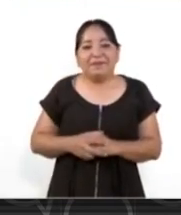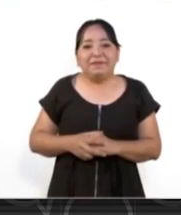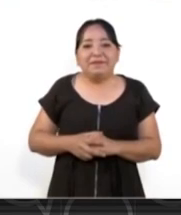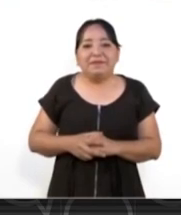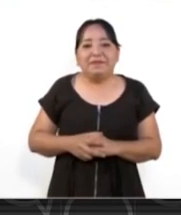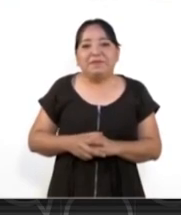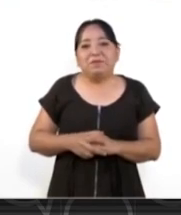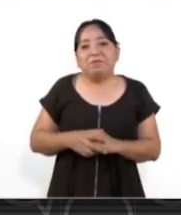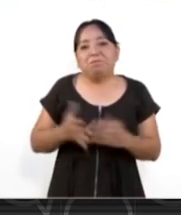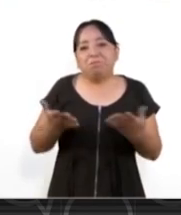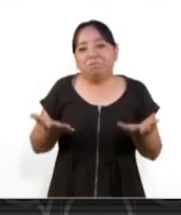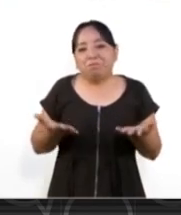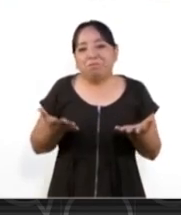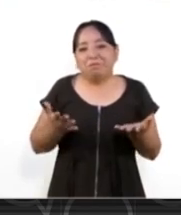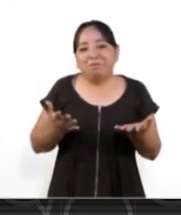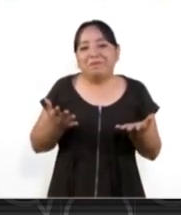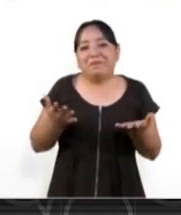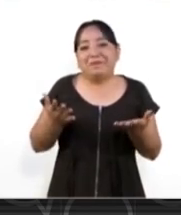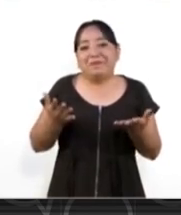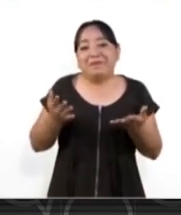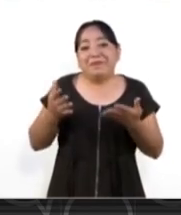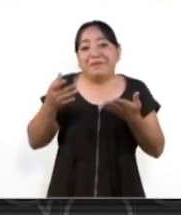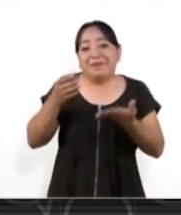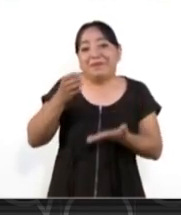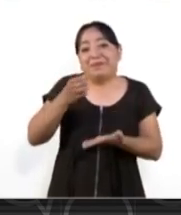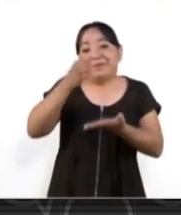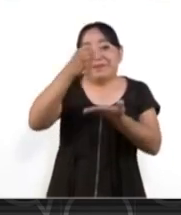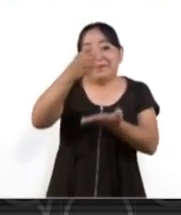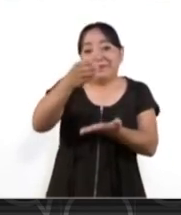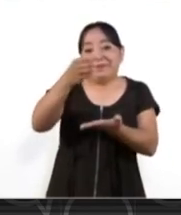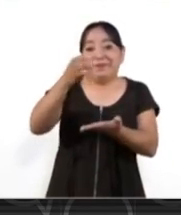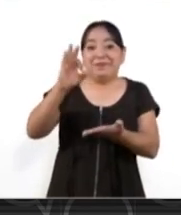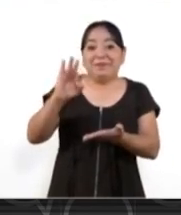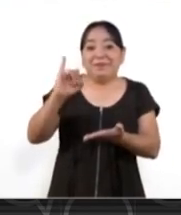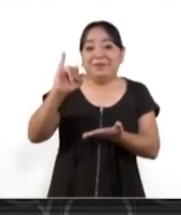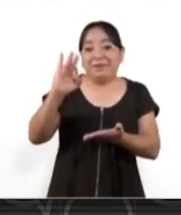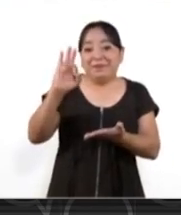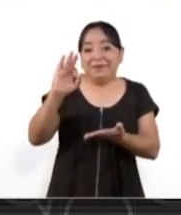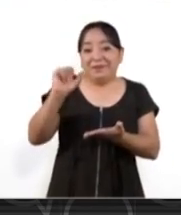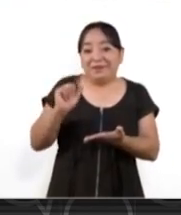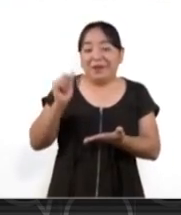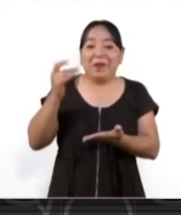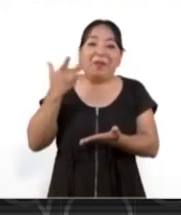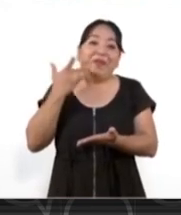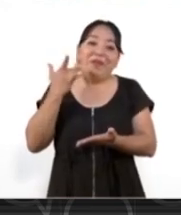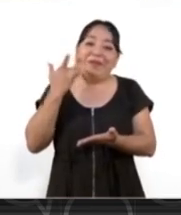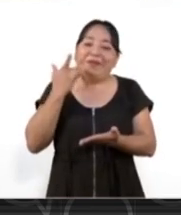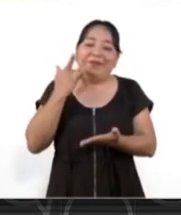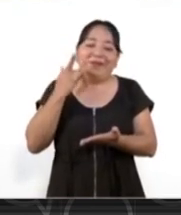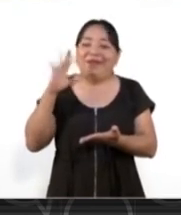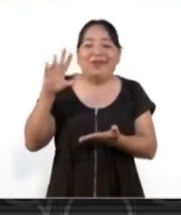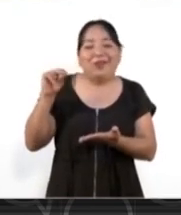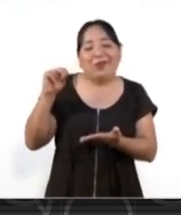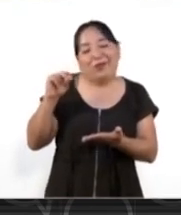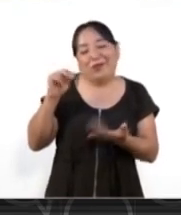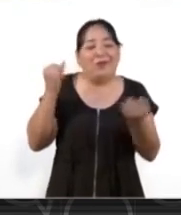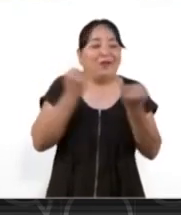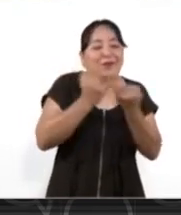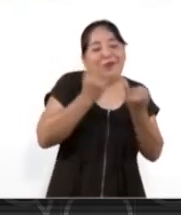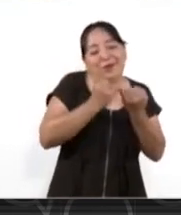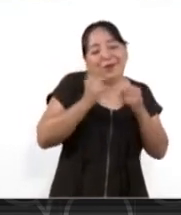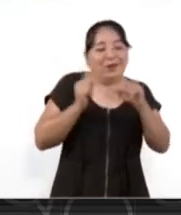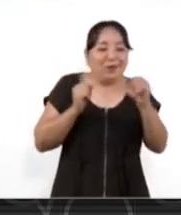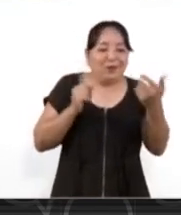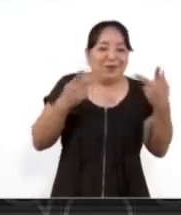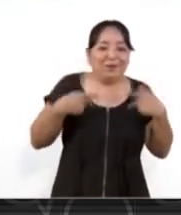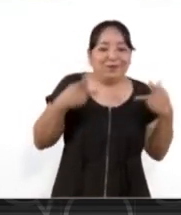voy a decir popularmente, es como decir que la gira de la FIFA dejó de ser fifi y se convirtió en una gira popular. Así